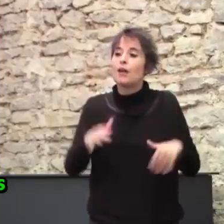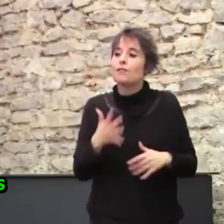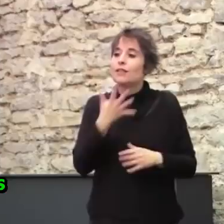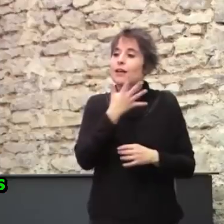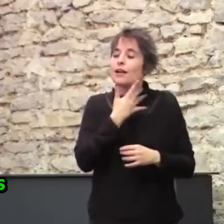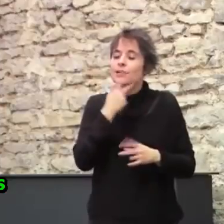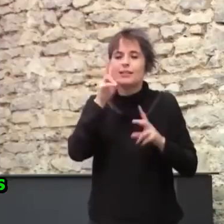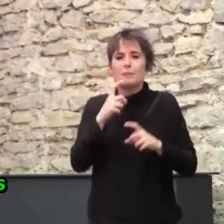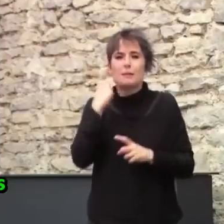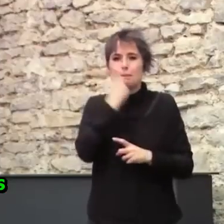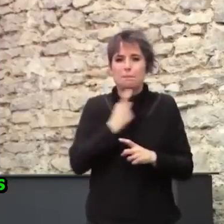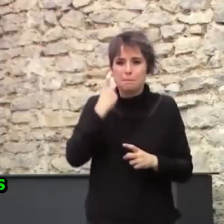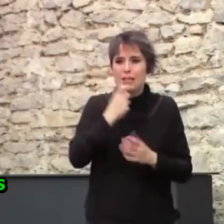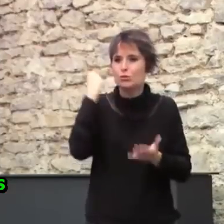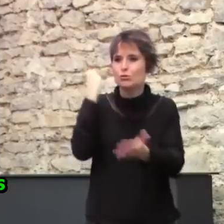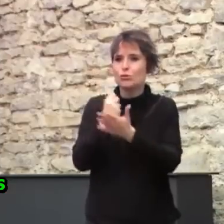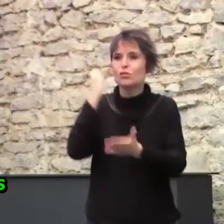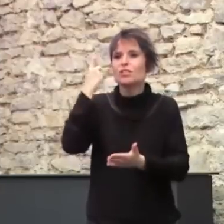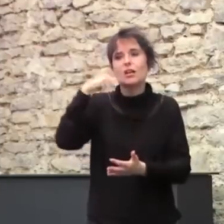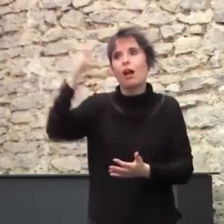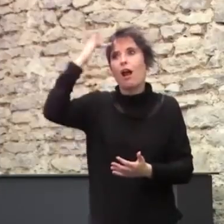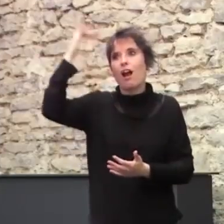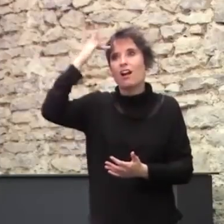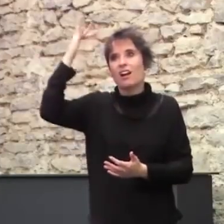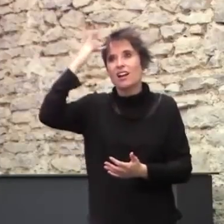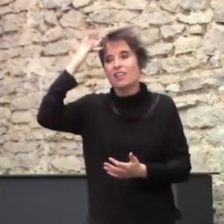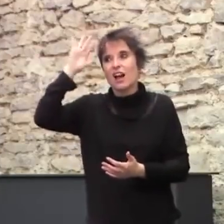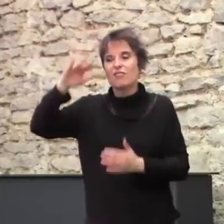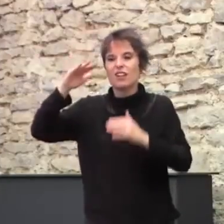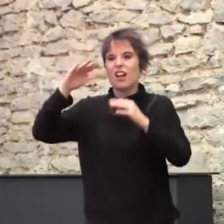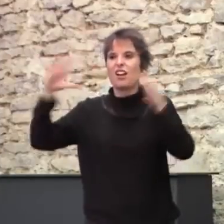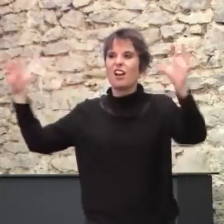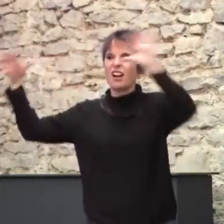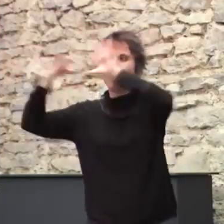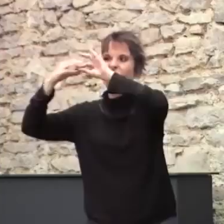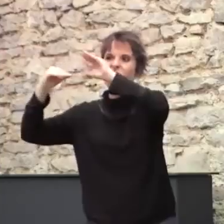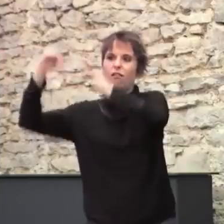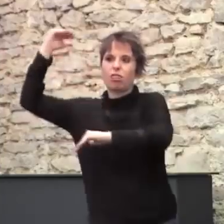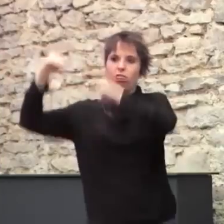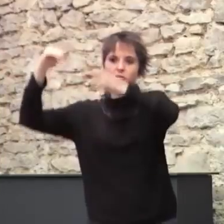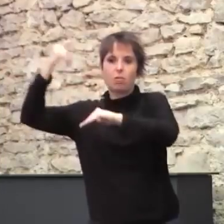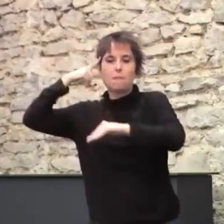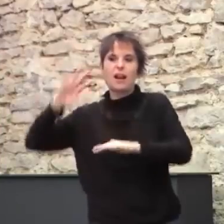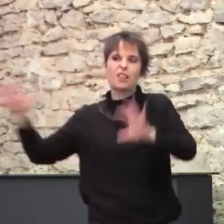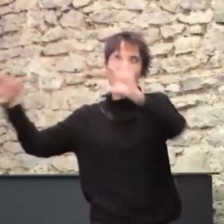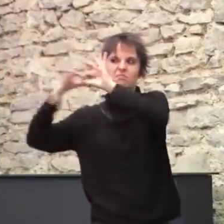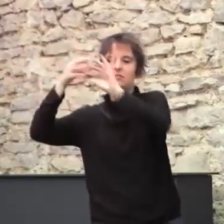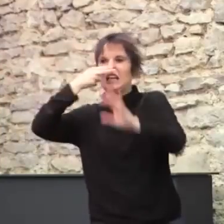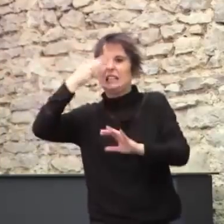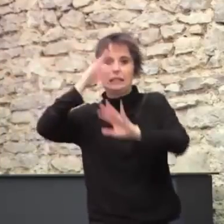todos estos mitos y toda esta creencia crean relaciones muy desiguales y muy interesadas, ¿no?